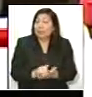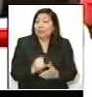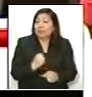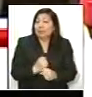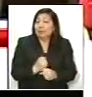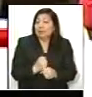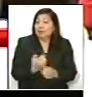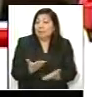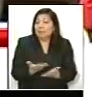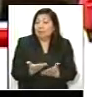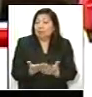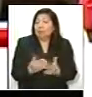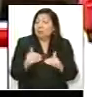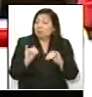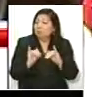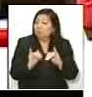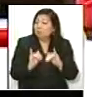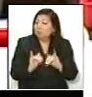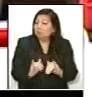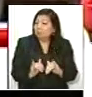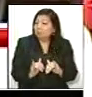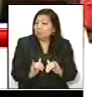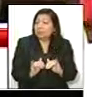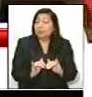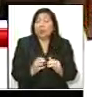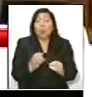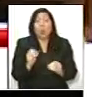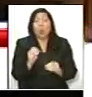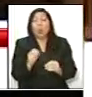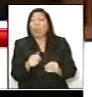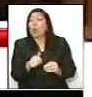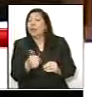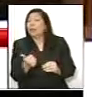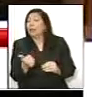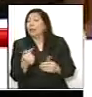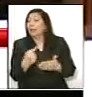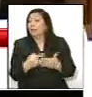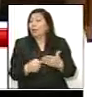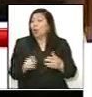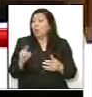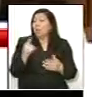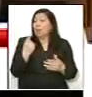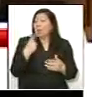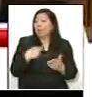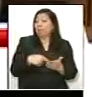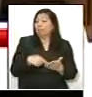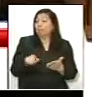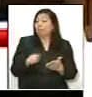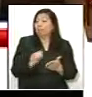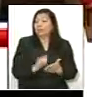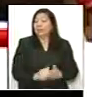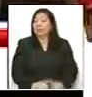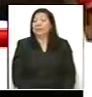que haya empantanamiento, que haya congelamiento o cualquier otro adjetivo que sea usado para descalificar